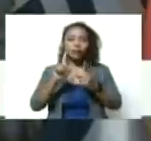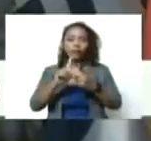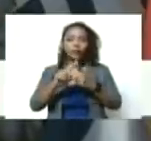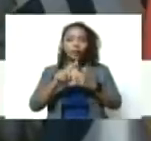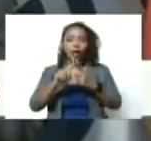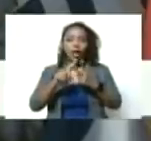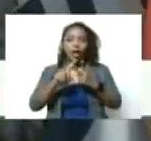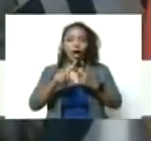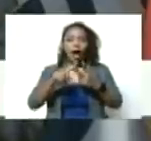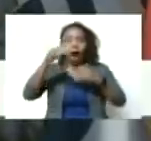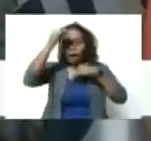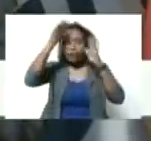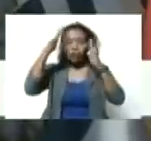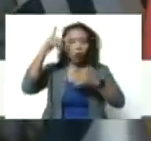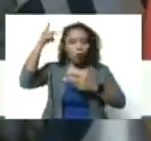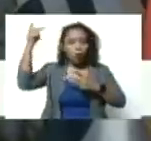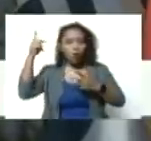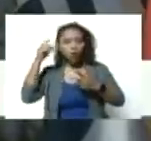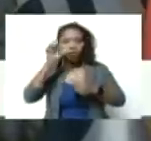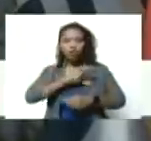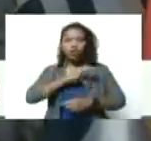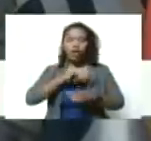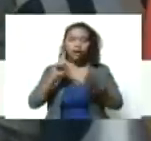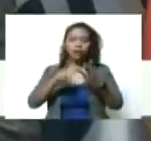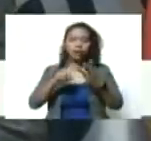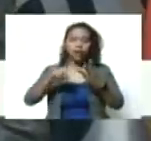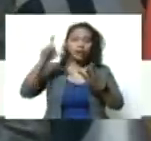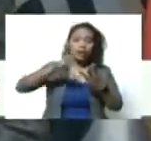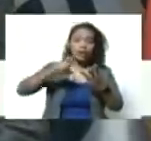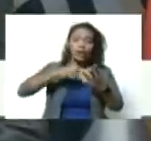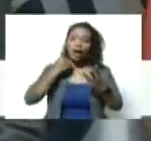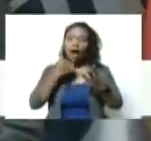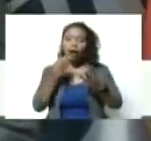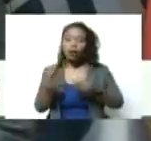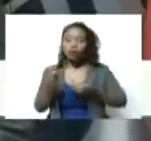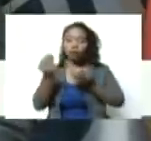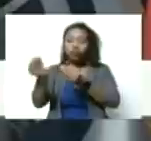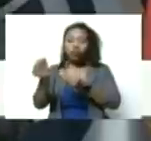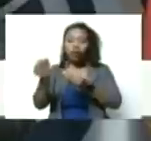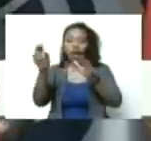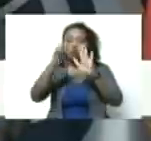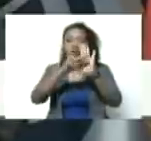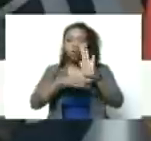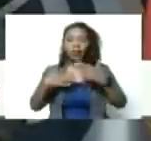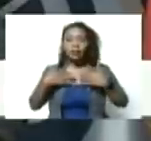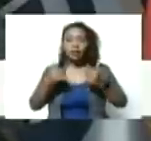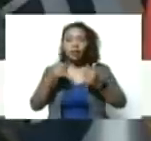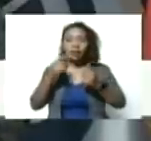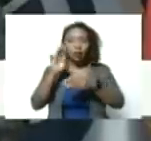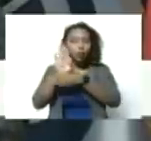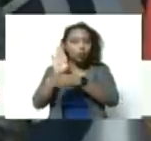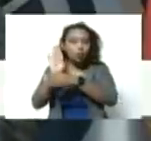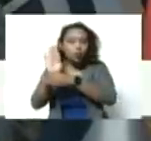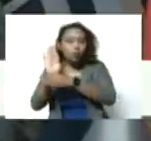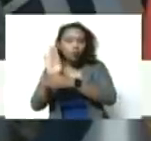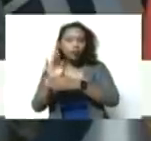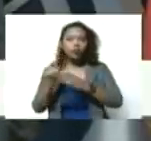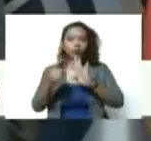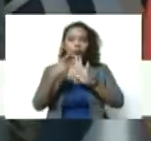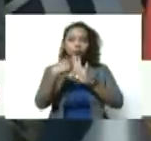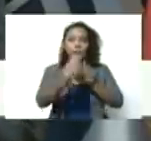atención psicosocial y, de ser necesario, el otorgamiento de medidas de protección. Como podemos observar